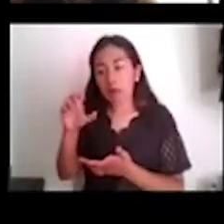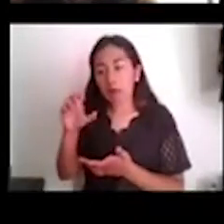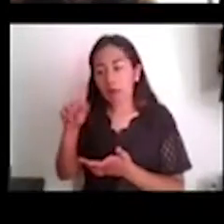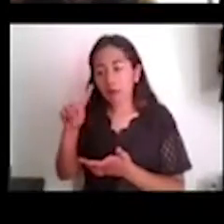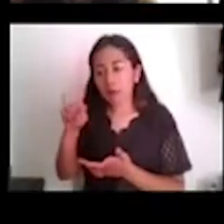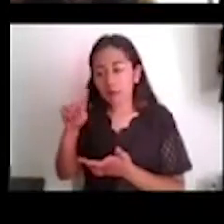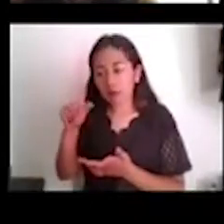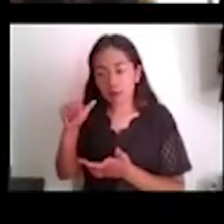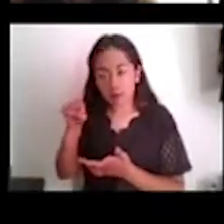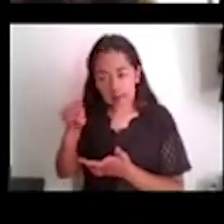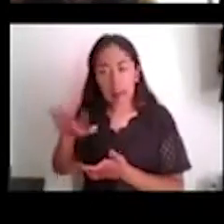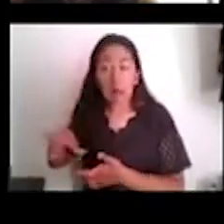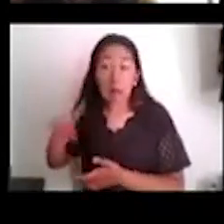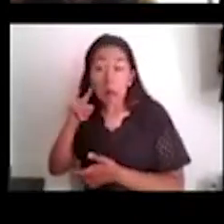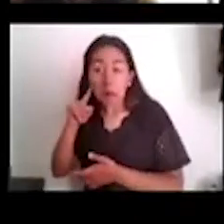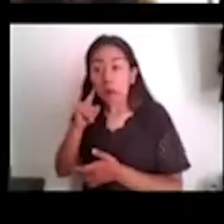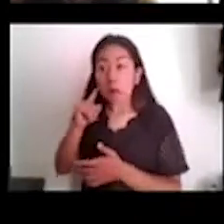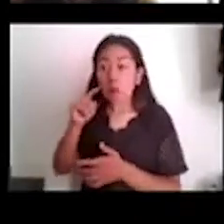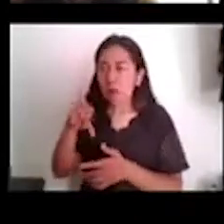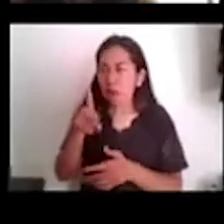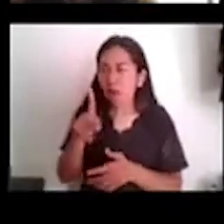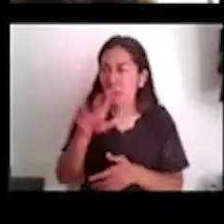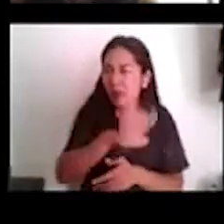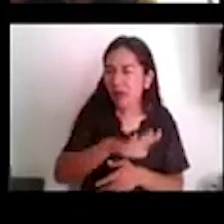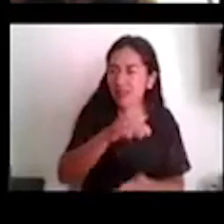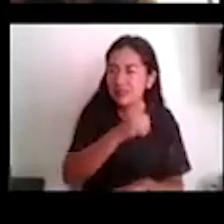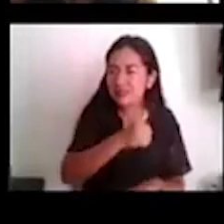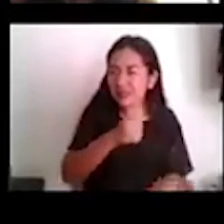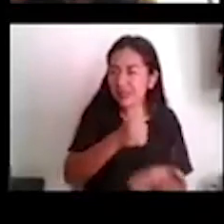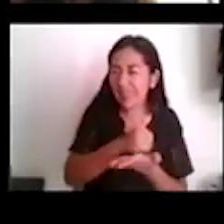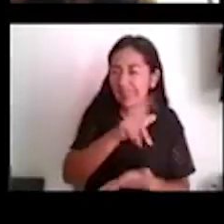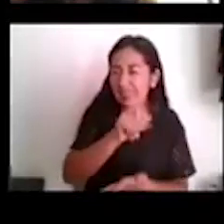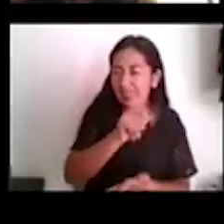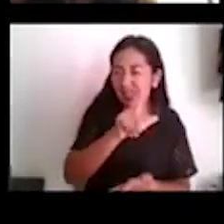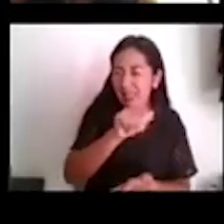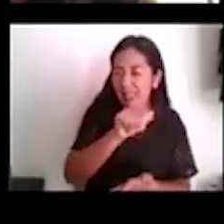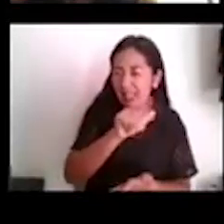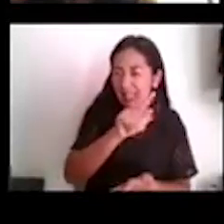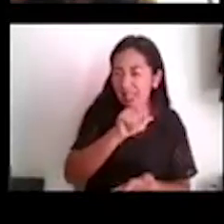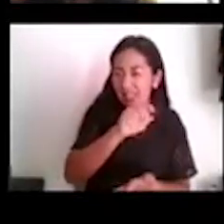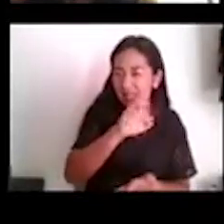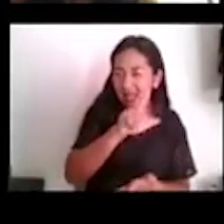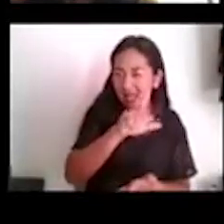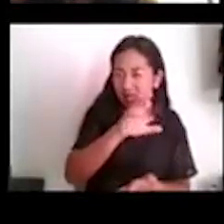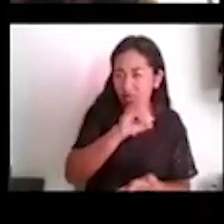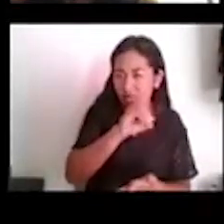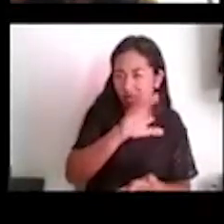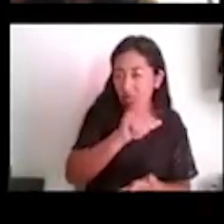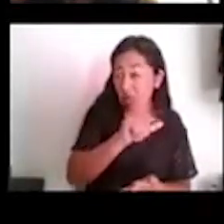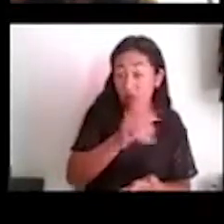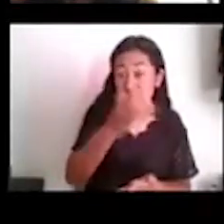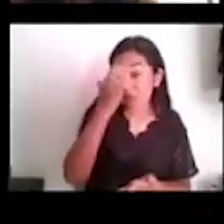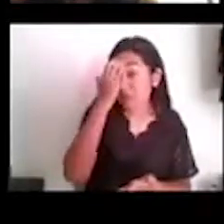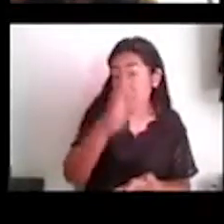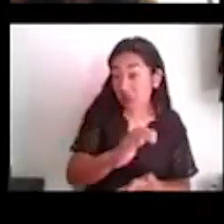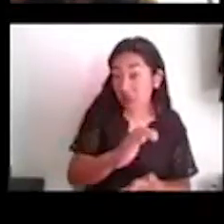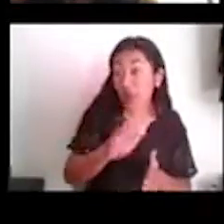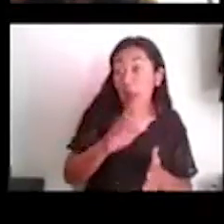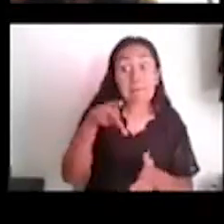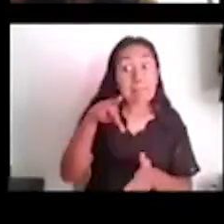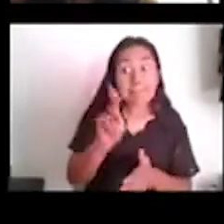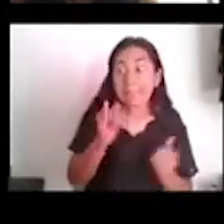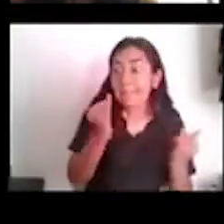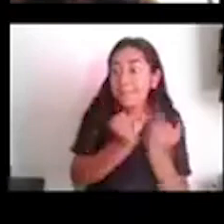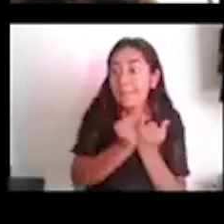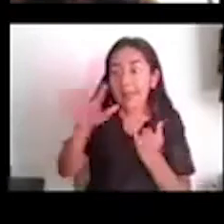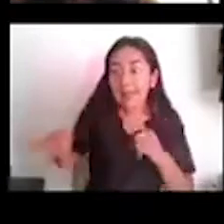manera, a veces ni siquiera sabíamos que era ciudad gemela y que tenía la gran importancia, ¿no? Ya cuando te adentras en la